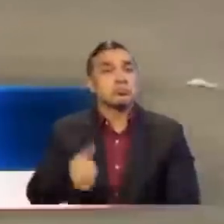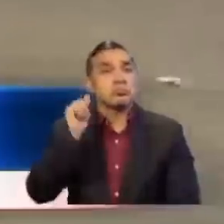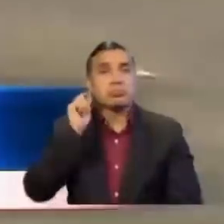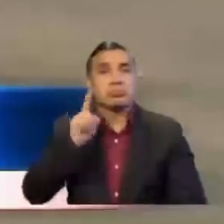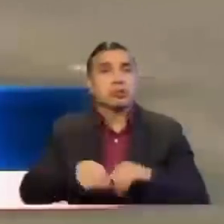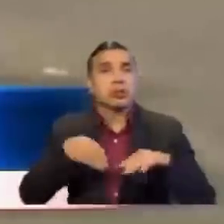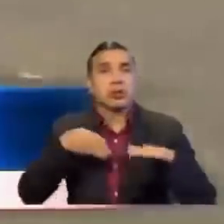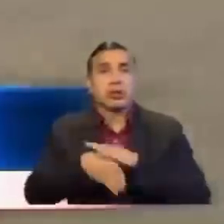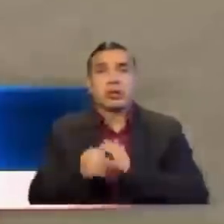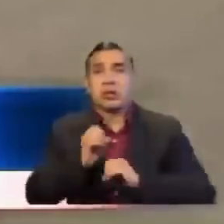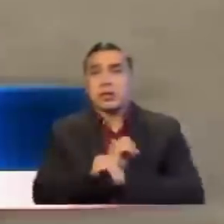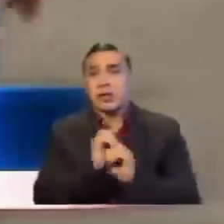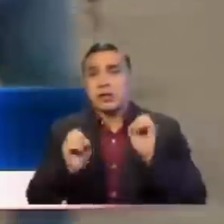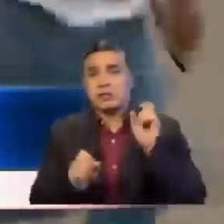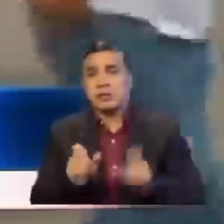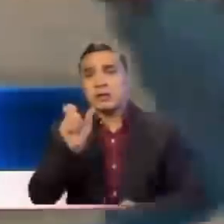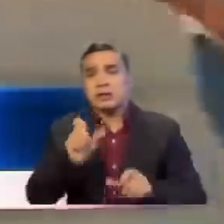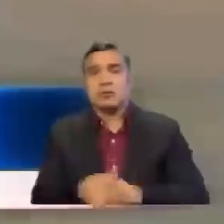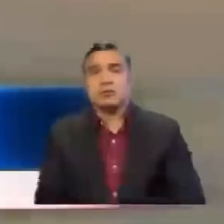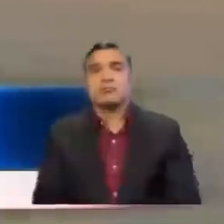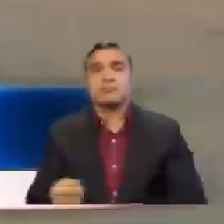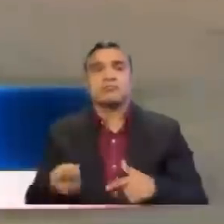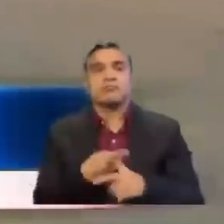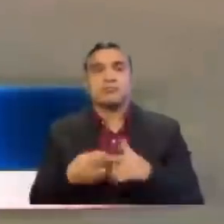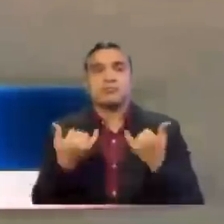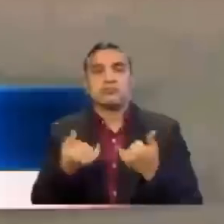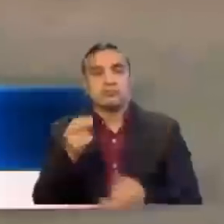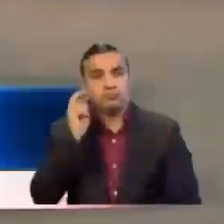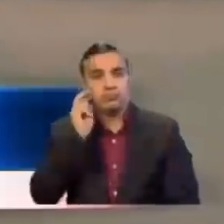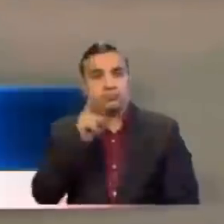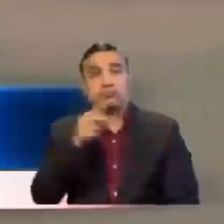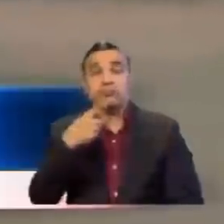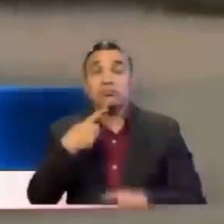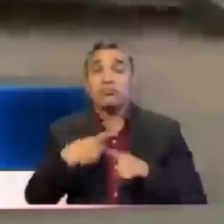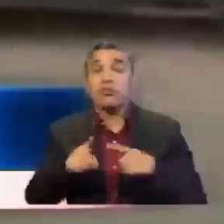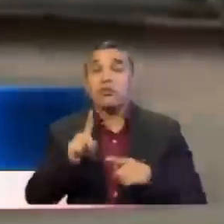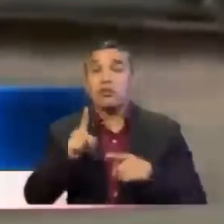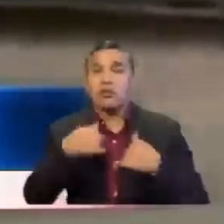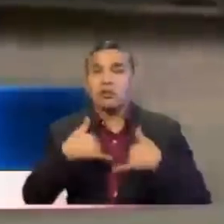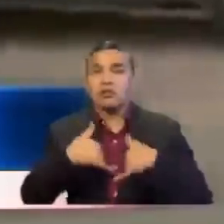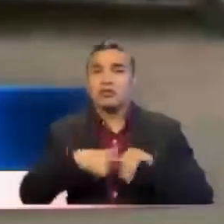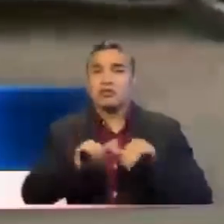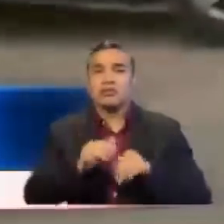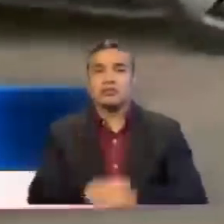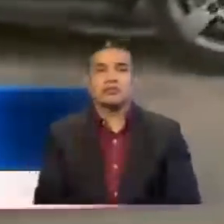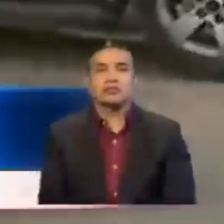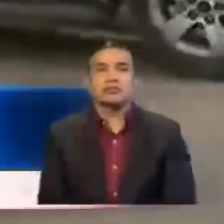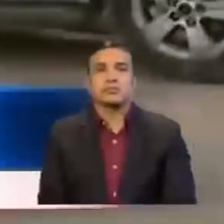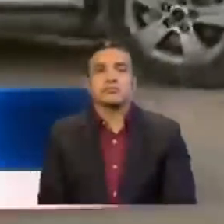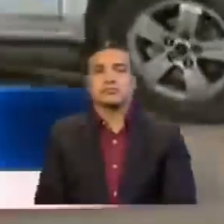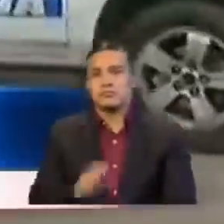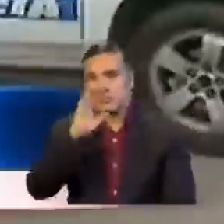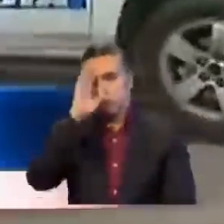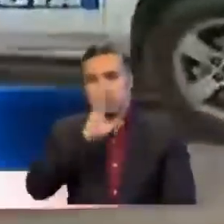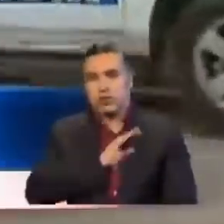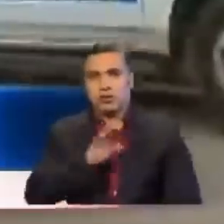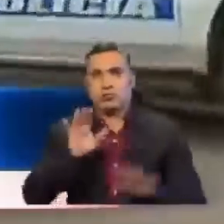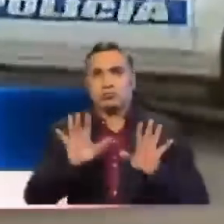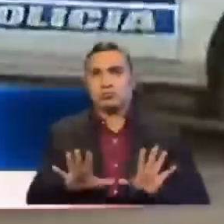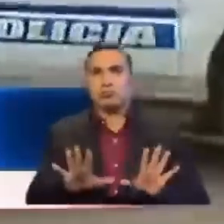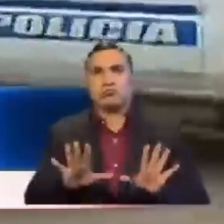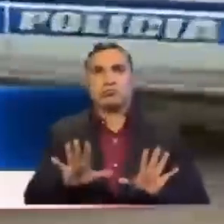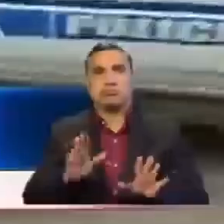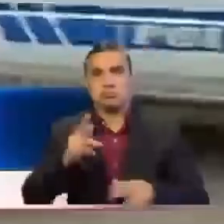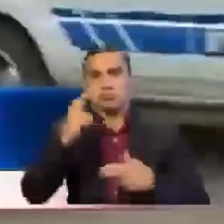permitía el ingreso de estas personas y es lo que vemos acá. Sin embargo, se mantiene el contingente de personal de